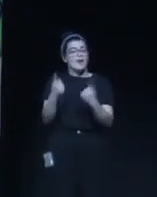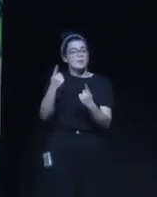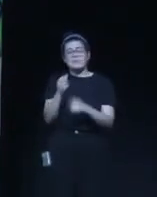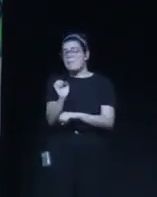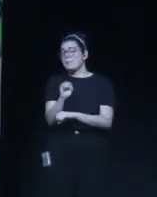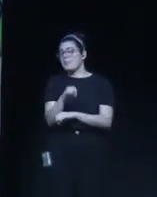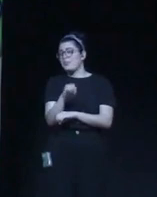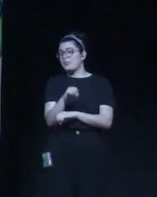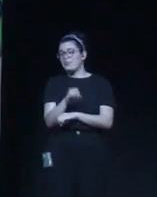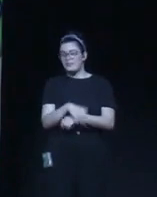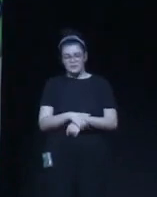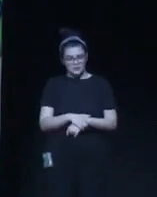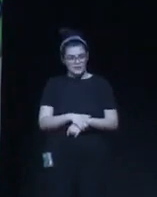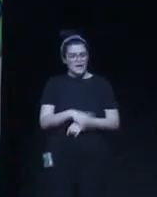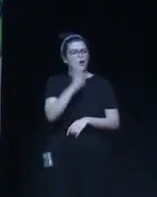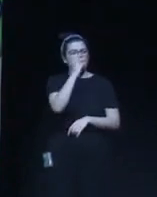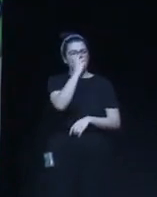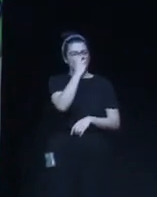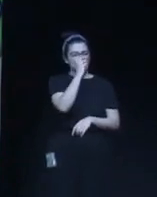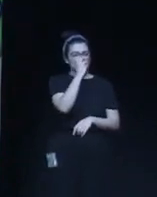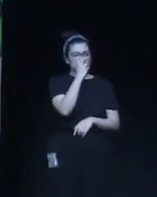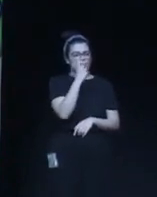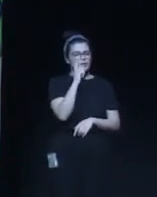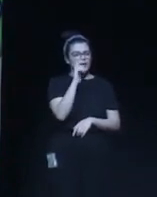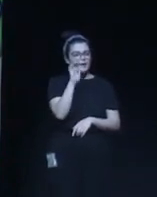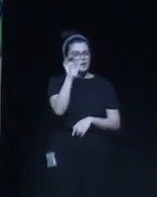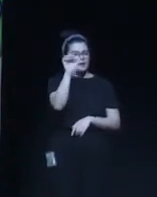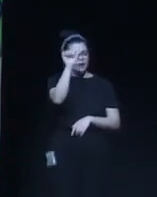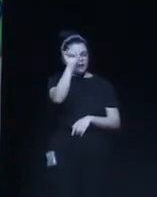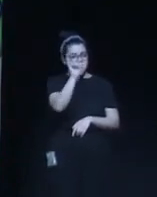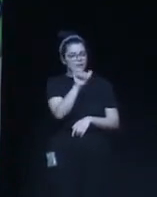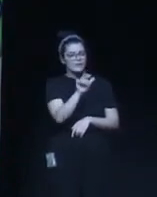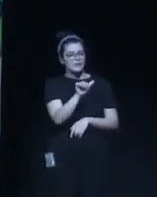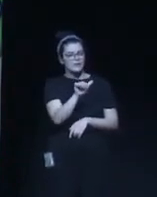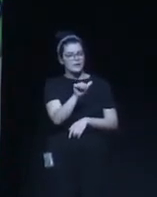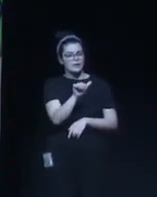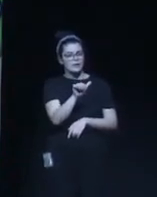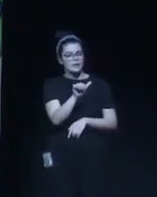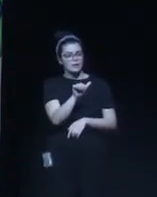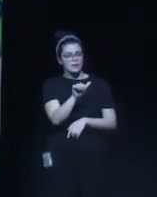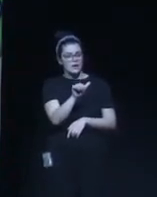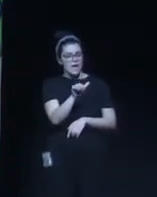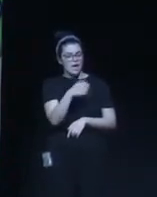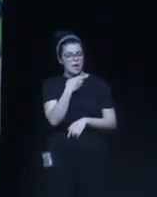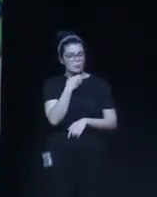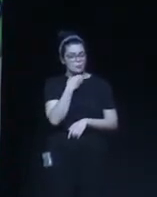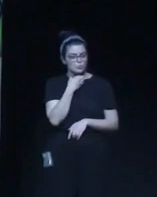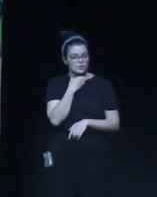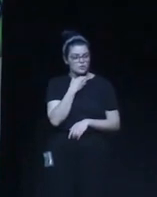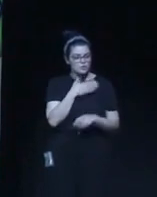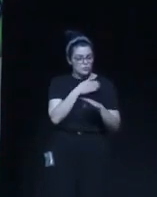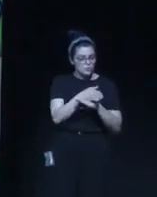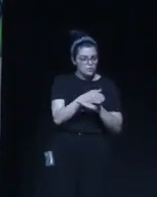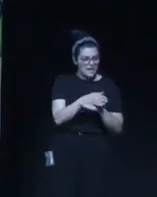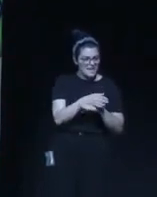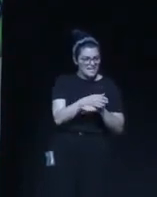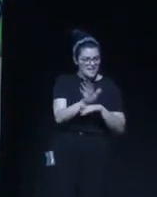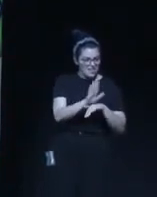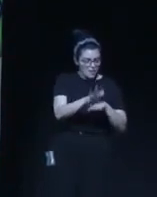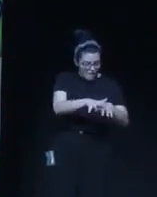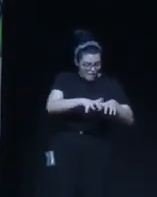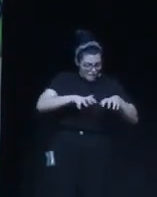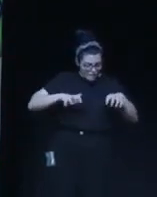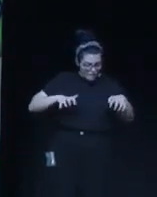curioso cómo la película, por ejemplo, cuando se echó Múzquiz, que se llenó el cine, la gente al salir decía,